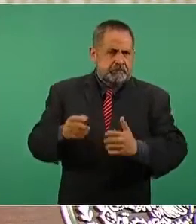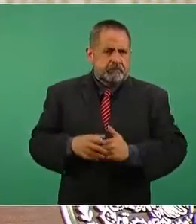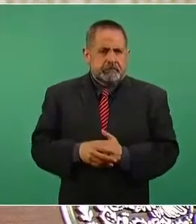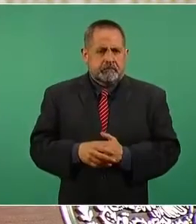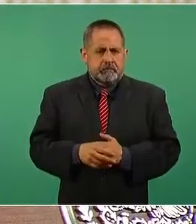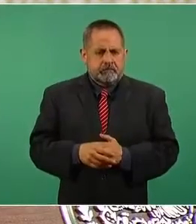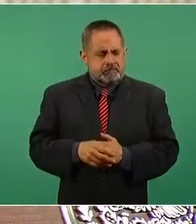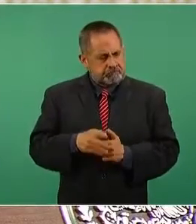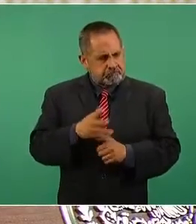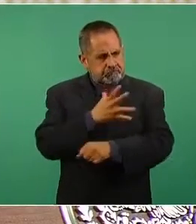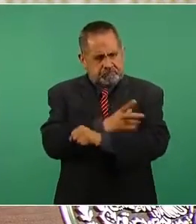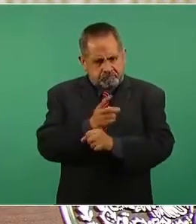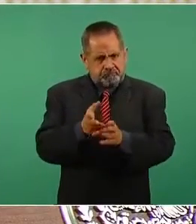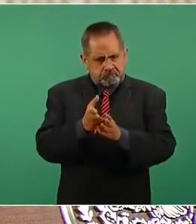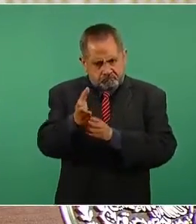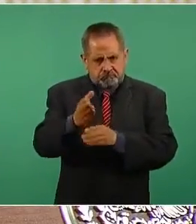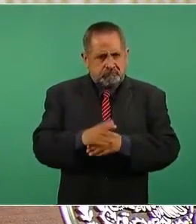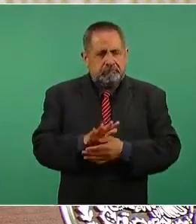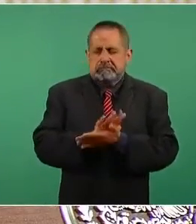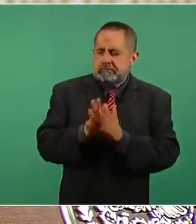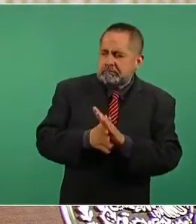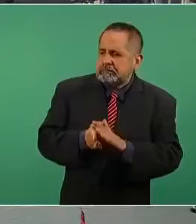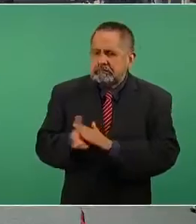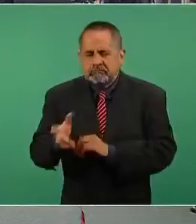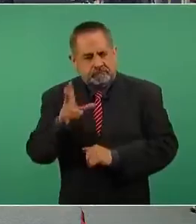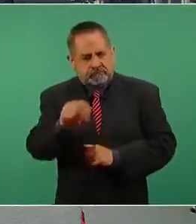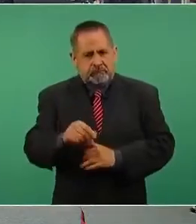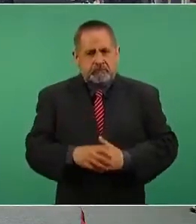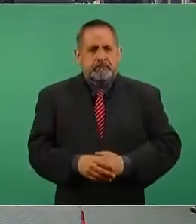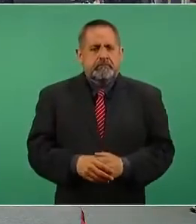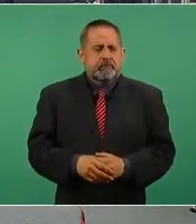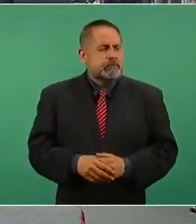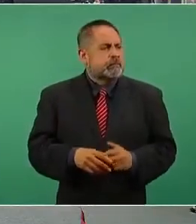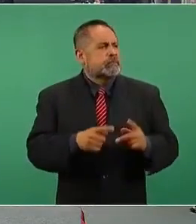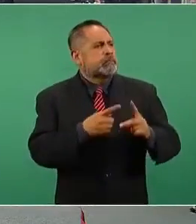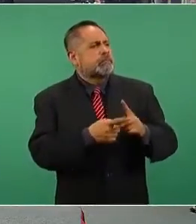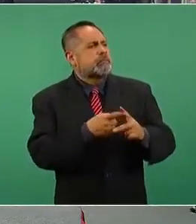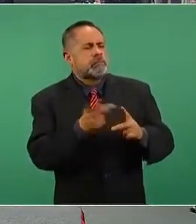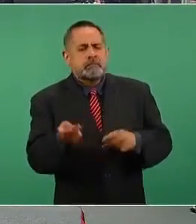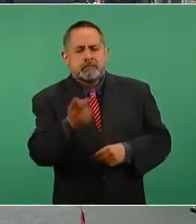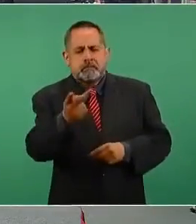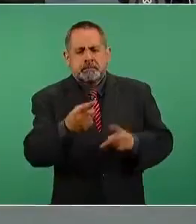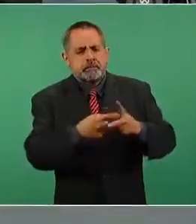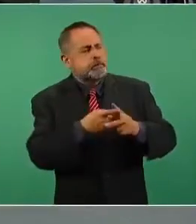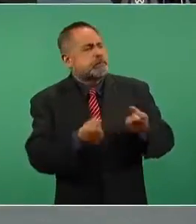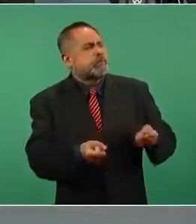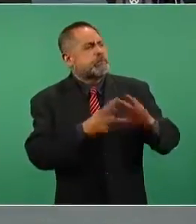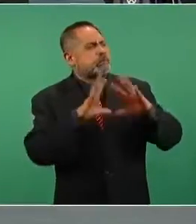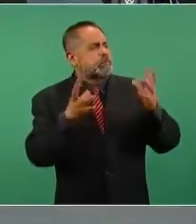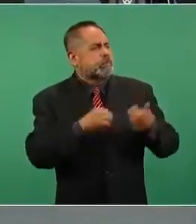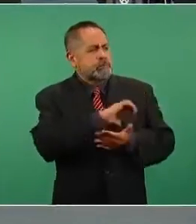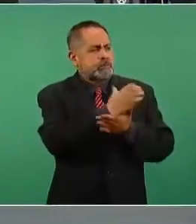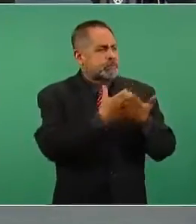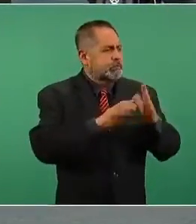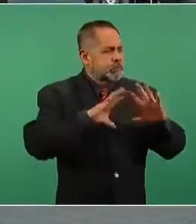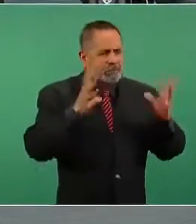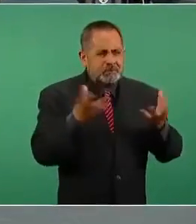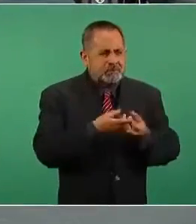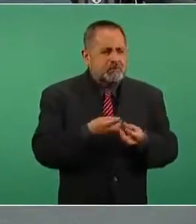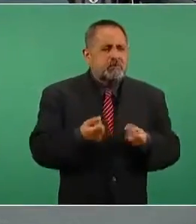no de chueco, no de cohecho. ¿Y se tiene cálculo de a cuánto equivalen todos estos contratos que van a ser